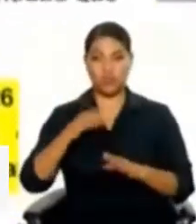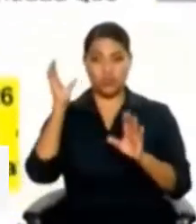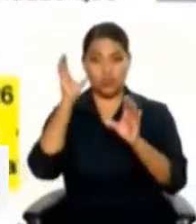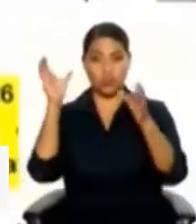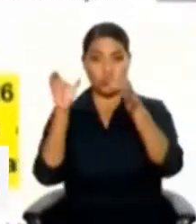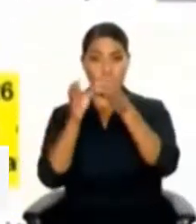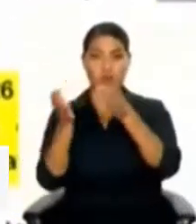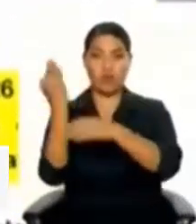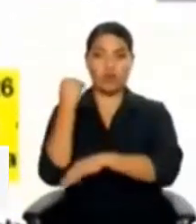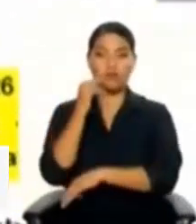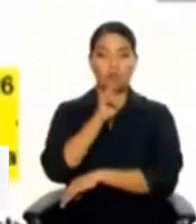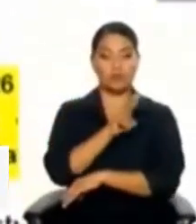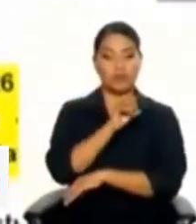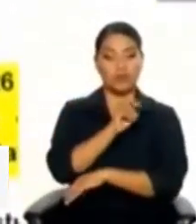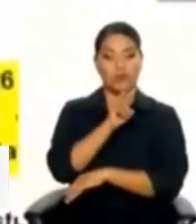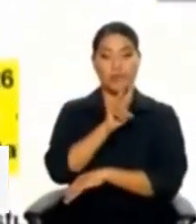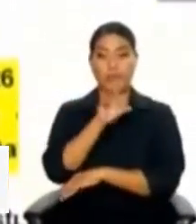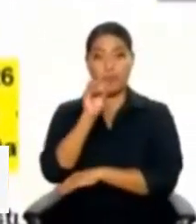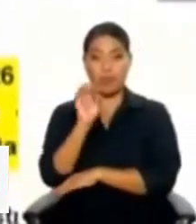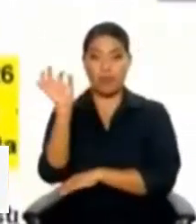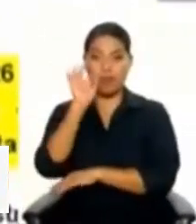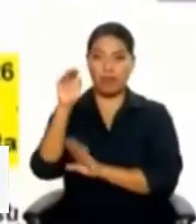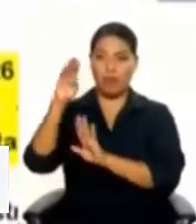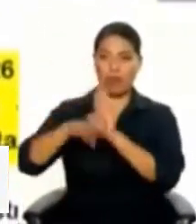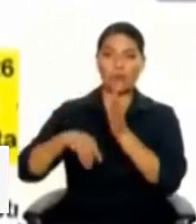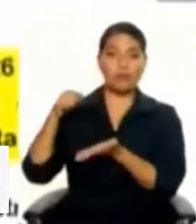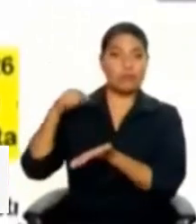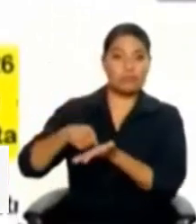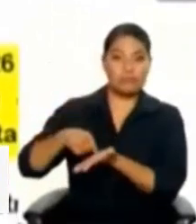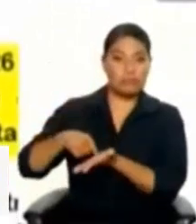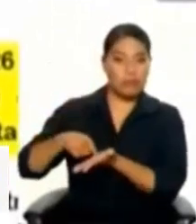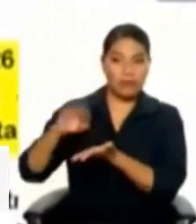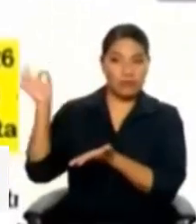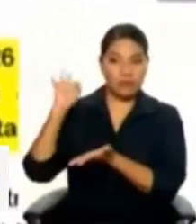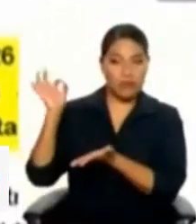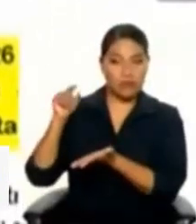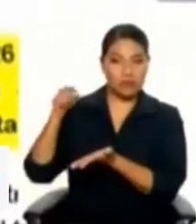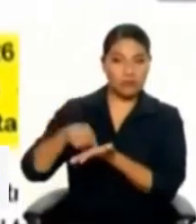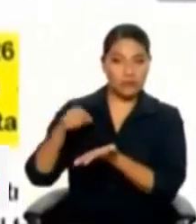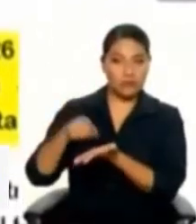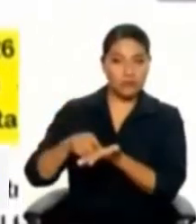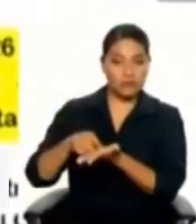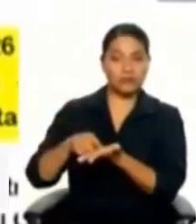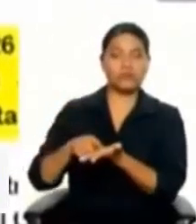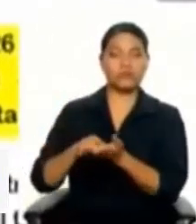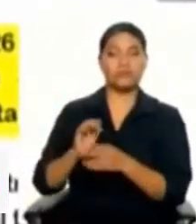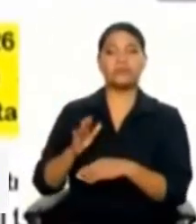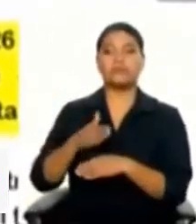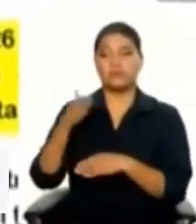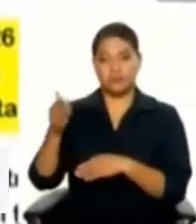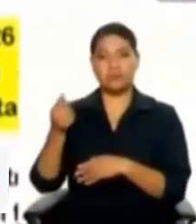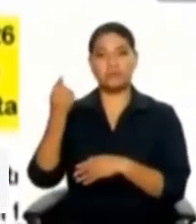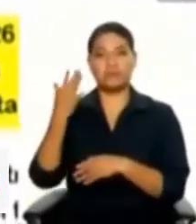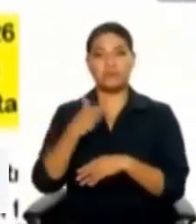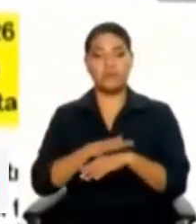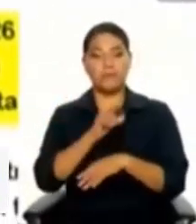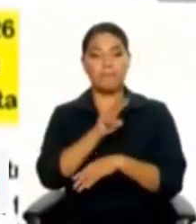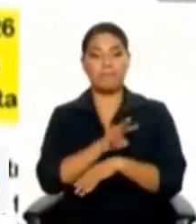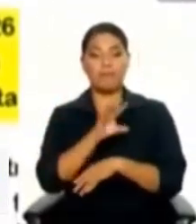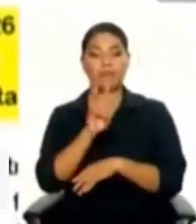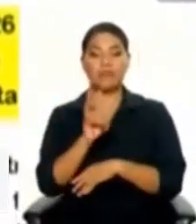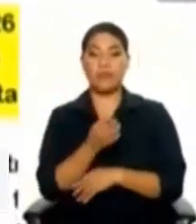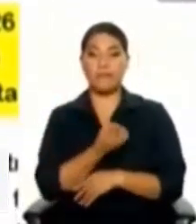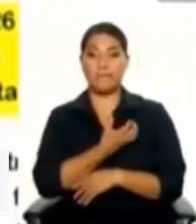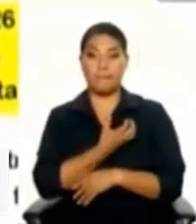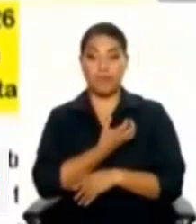en el 2020 no figuraba ninguna deuda pendiente por delitos dolosos. Reconoce que con fecha 26 de